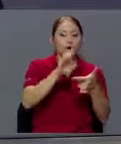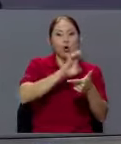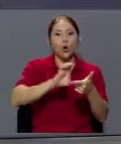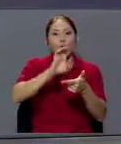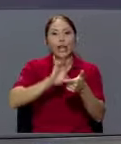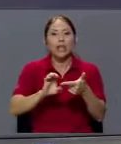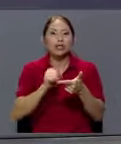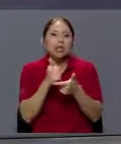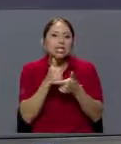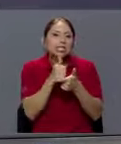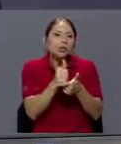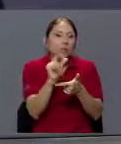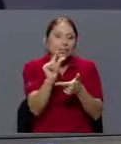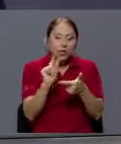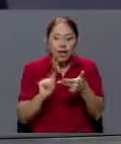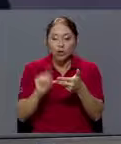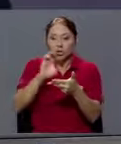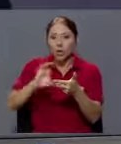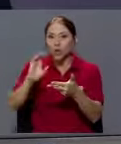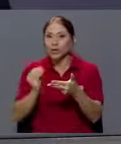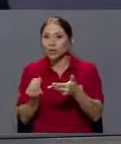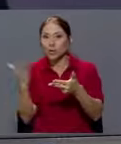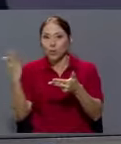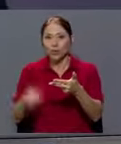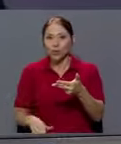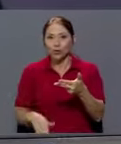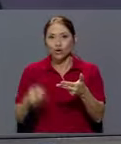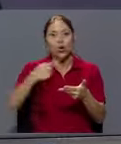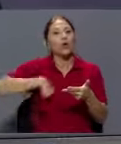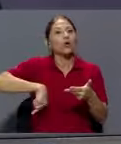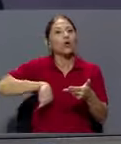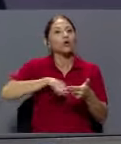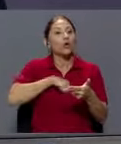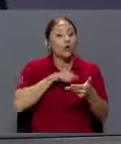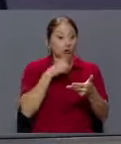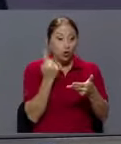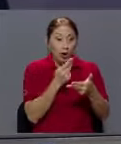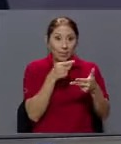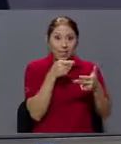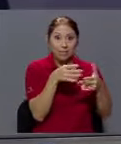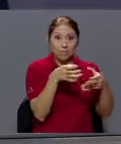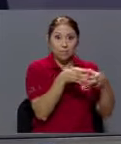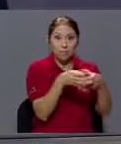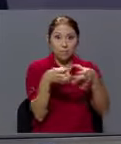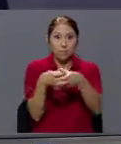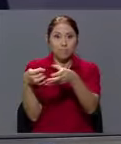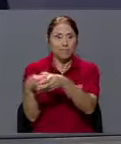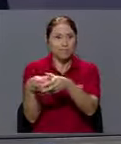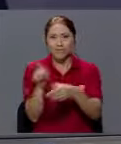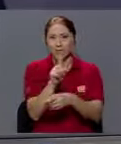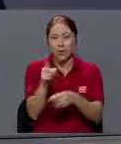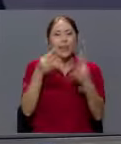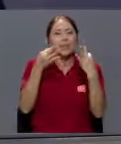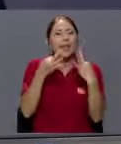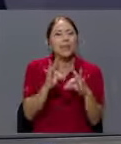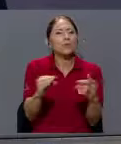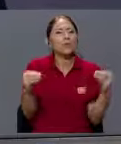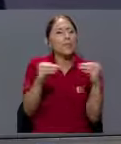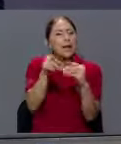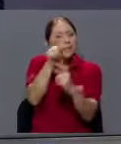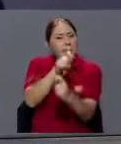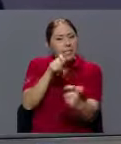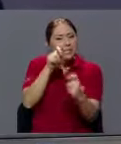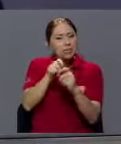subvencionados y colegios públicos, sino que tratamos de establecer otra tipología que nos permitiera ver con mayor precisión